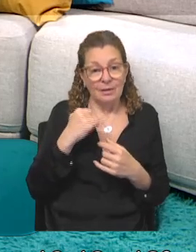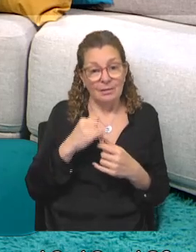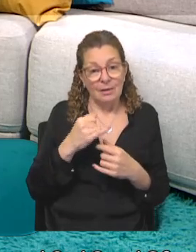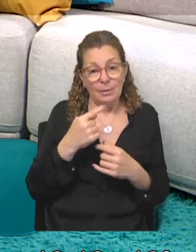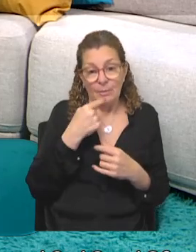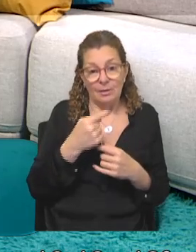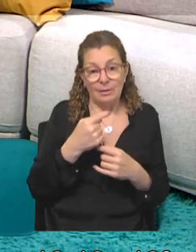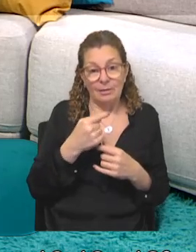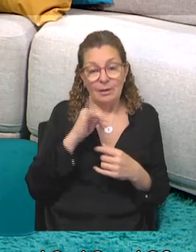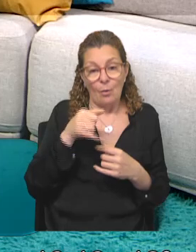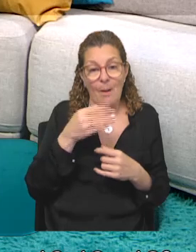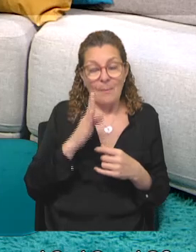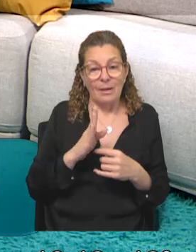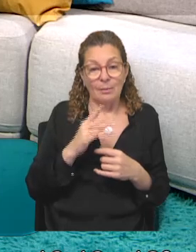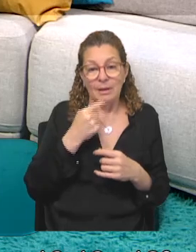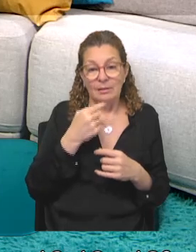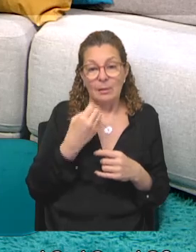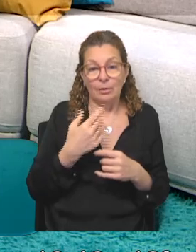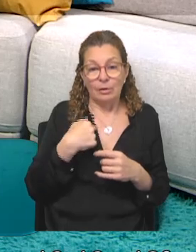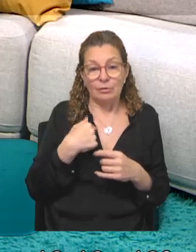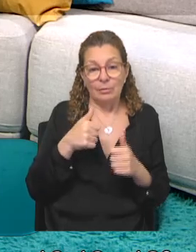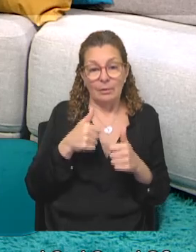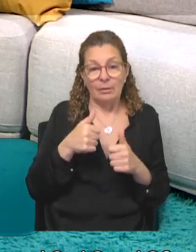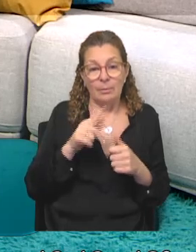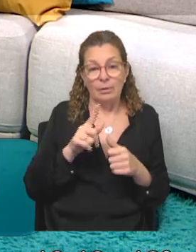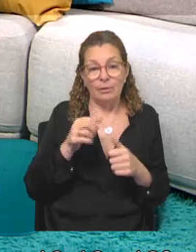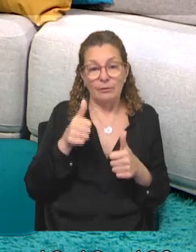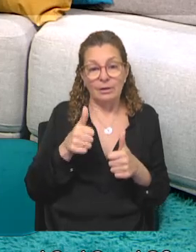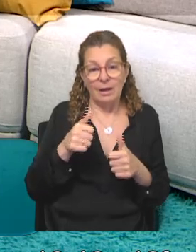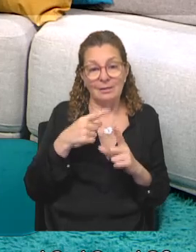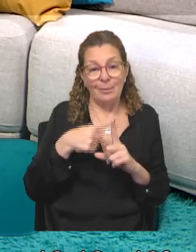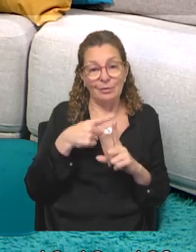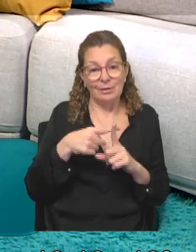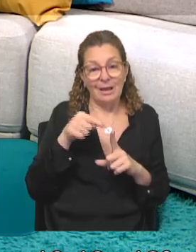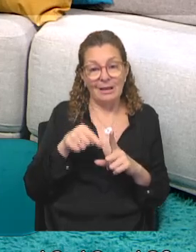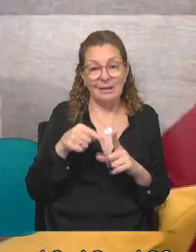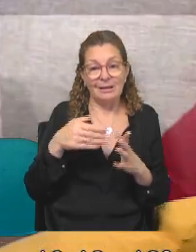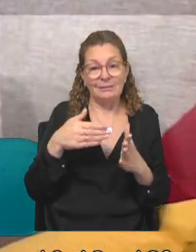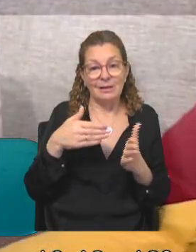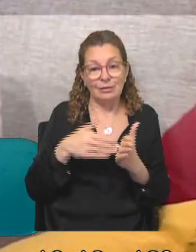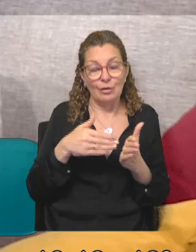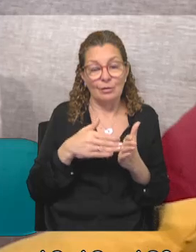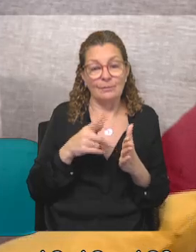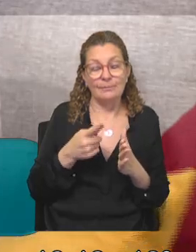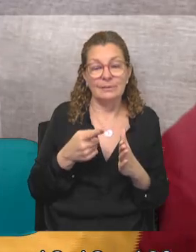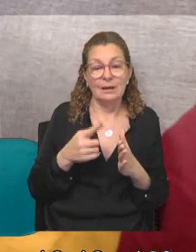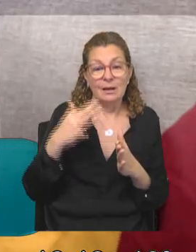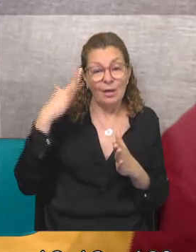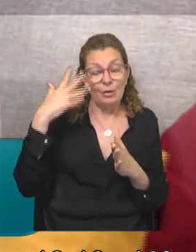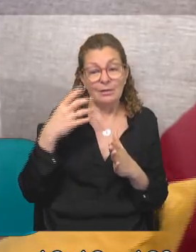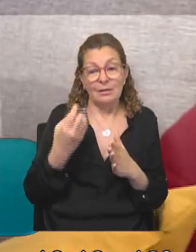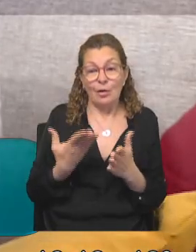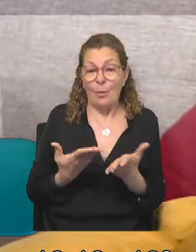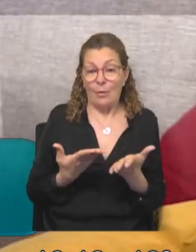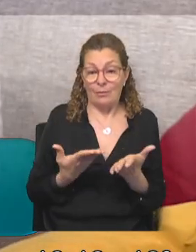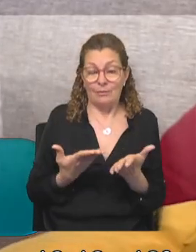dice Juan Pablo, en realidad me lo dice porque yo le caigo bien, pero en realidad no fue tan positivo, ahí estoy en un problema. Claro. ¿Y el adolescente cómo lo